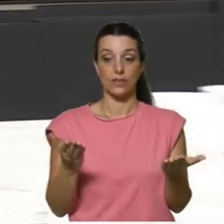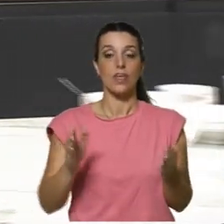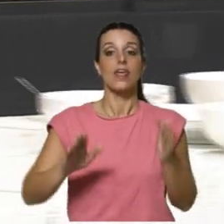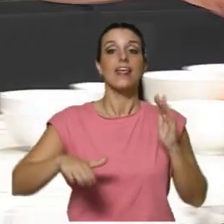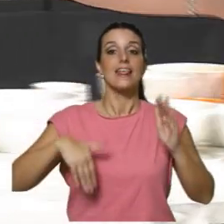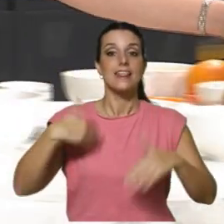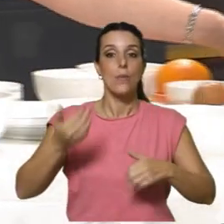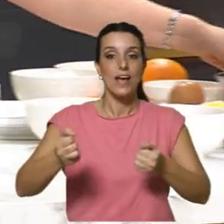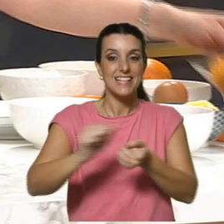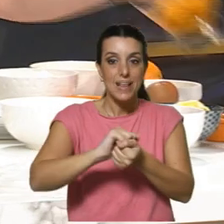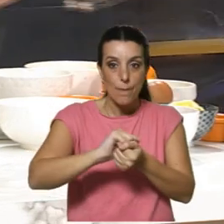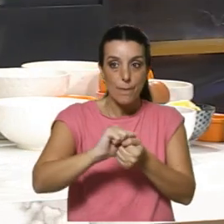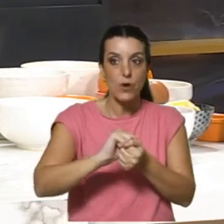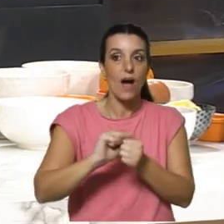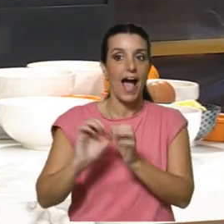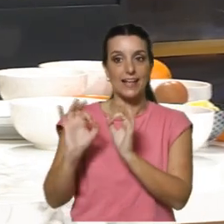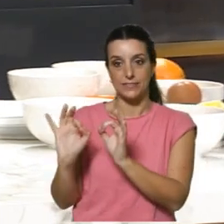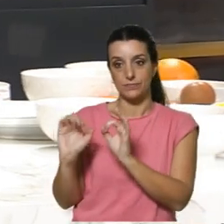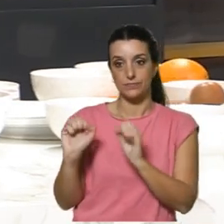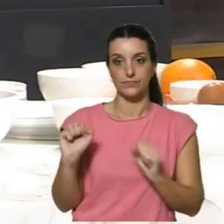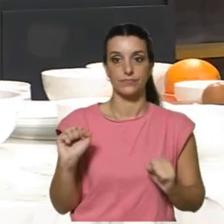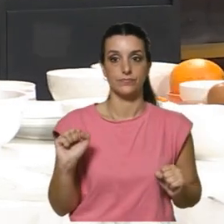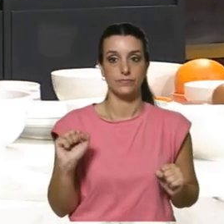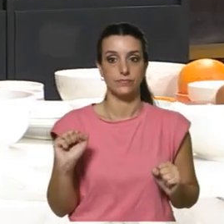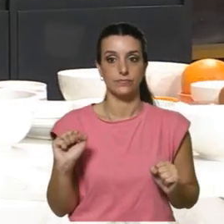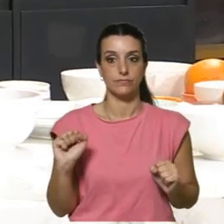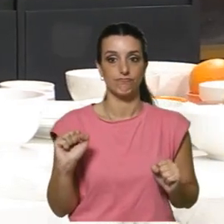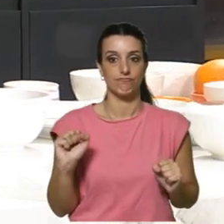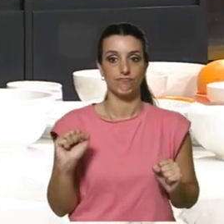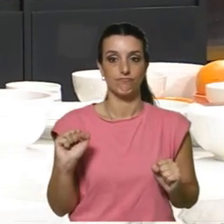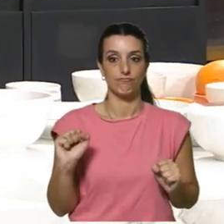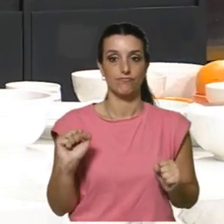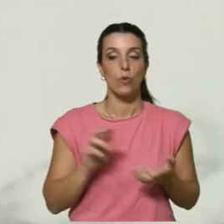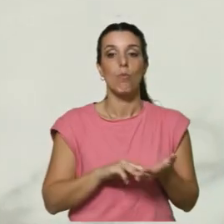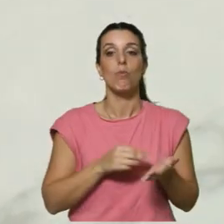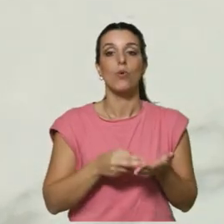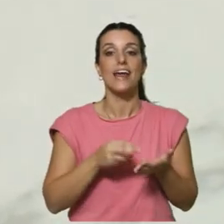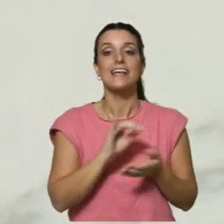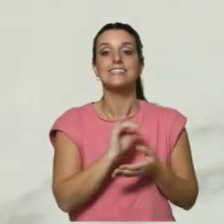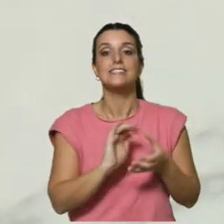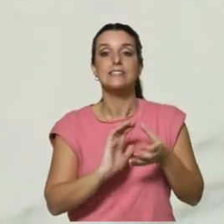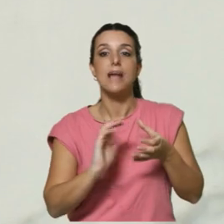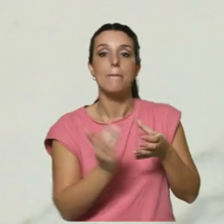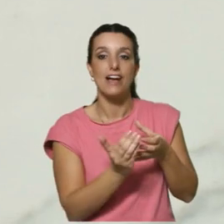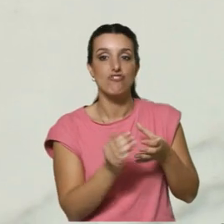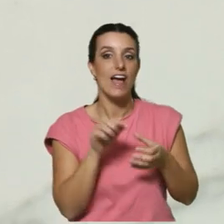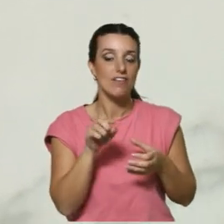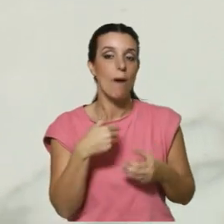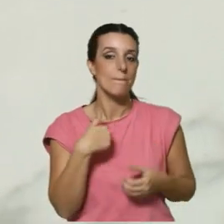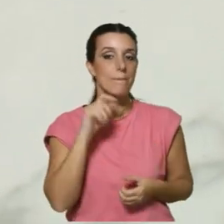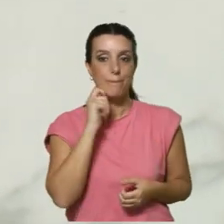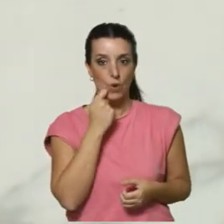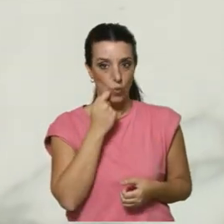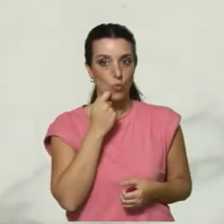después lo limpiás, te va a quedar así. ¿Ves? Te queda ese puré de zapallo, qué rico. ¿Vos sabés que es una de las cosas que a mí me gusta mucho el